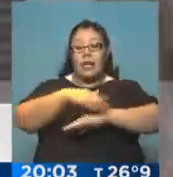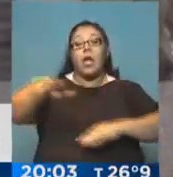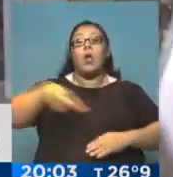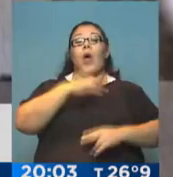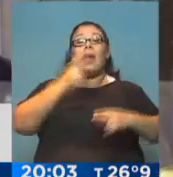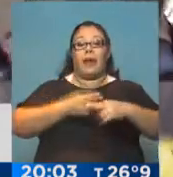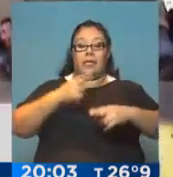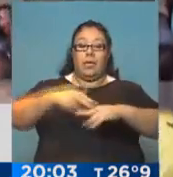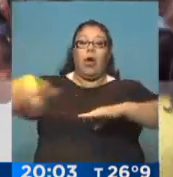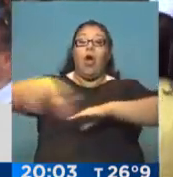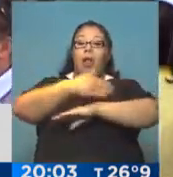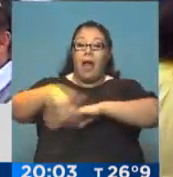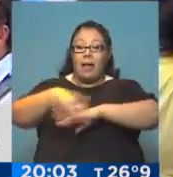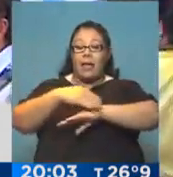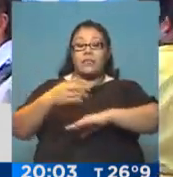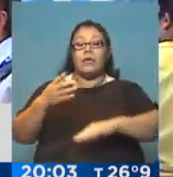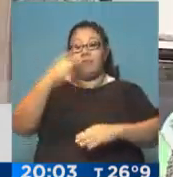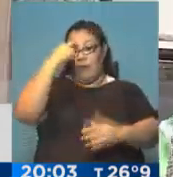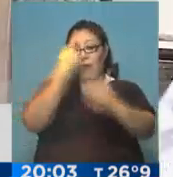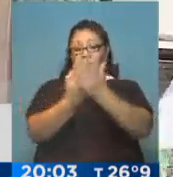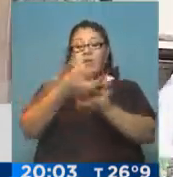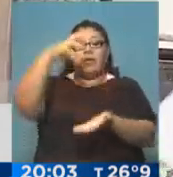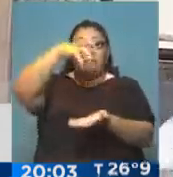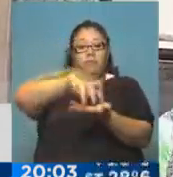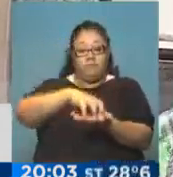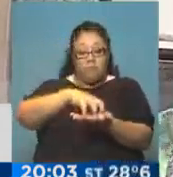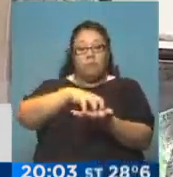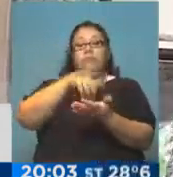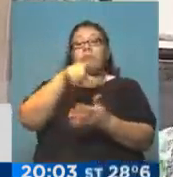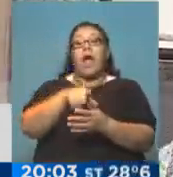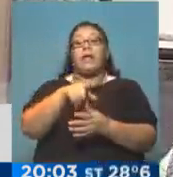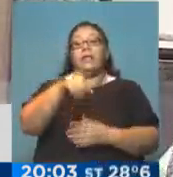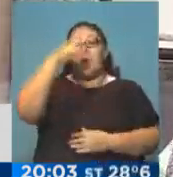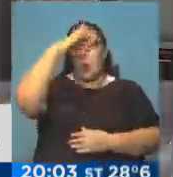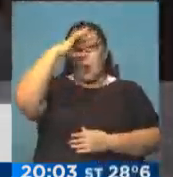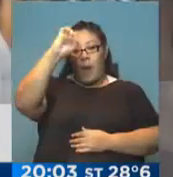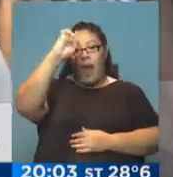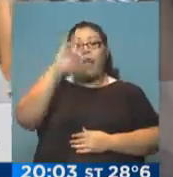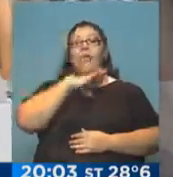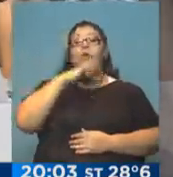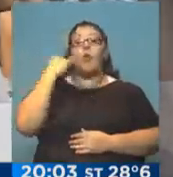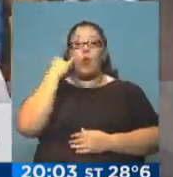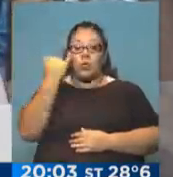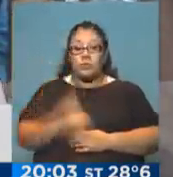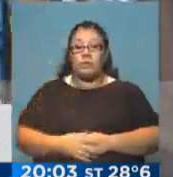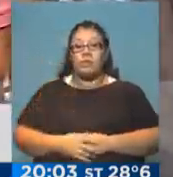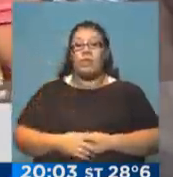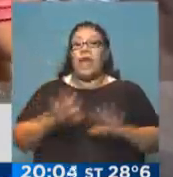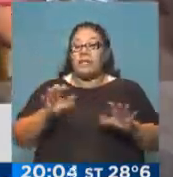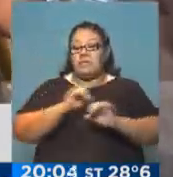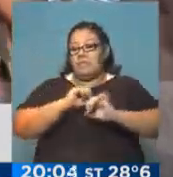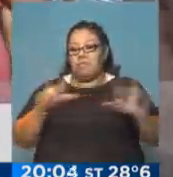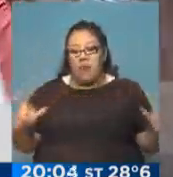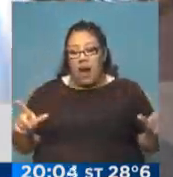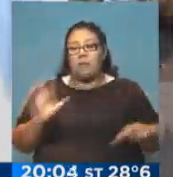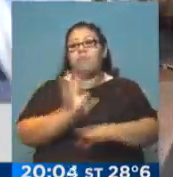para manifestarse contra la decisión del Ejecutivo de esa provincia. Bueno, absolutamente algo totalmente irracional y